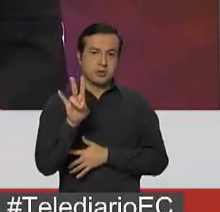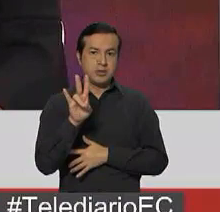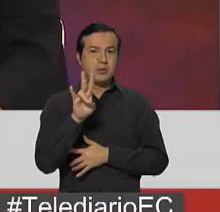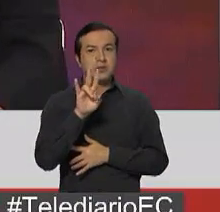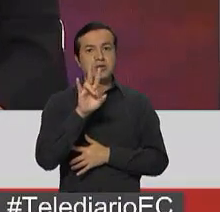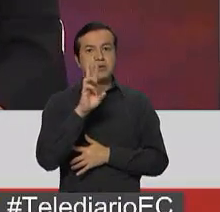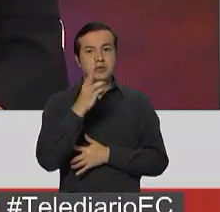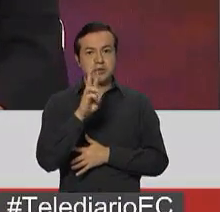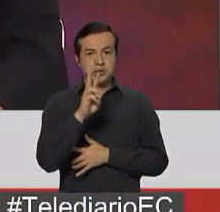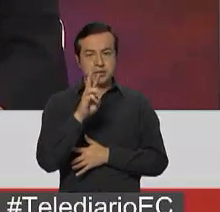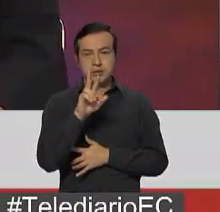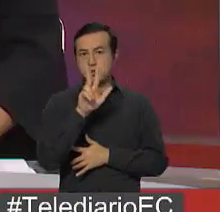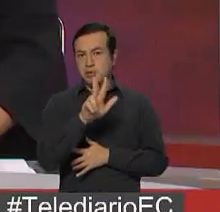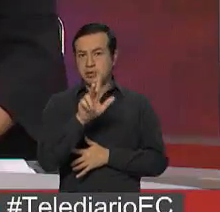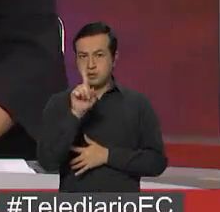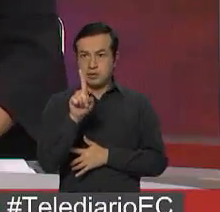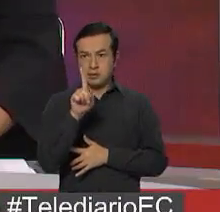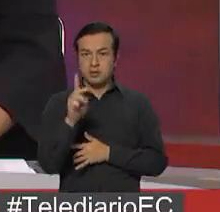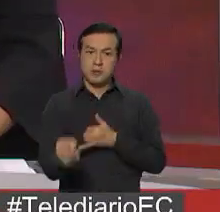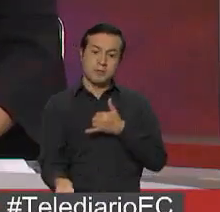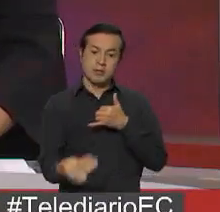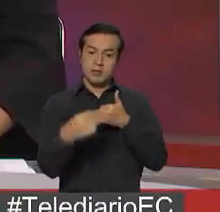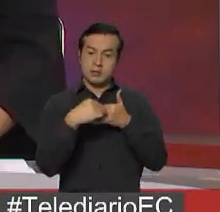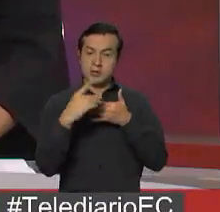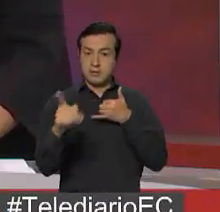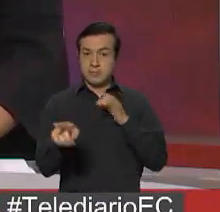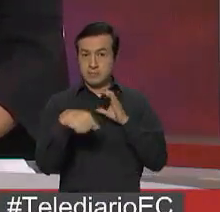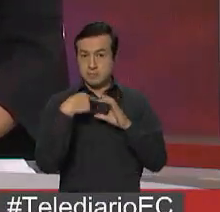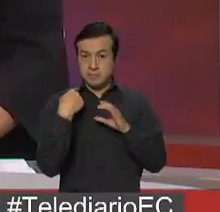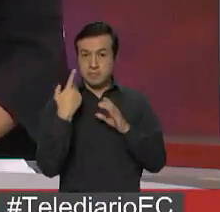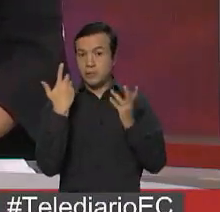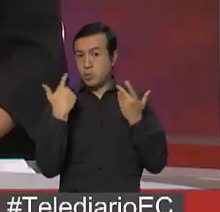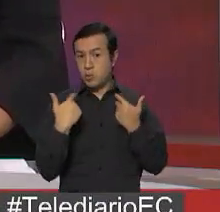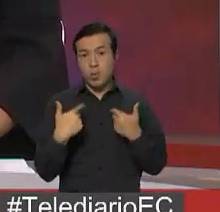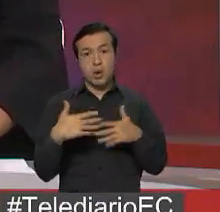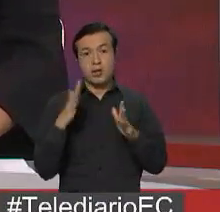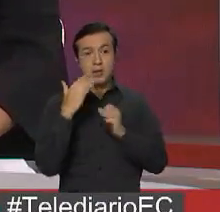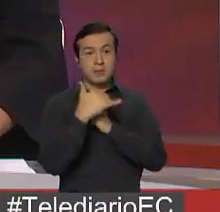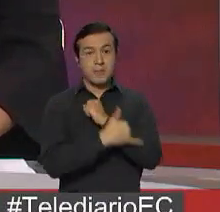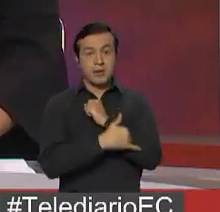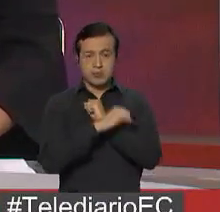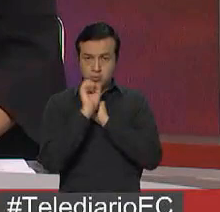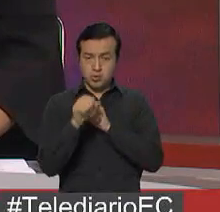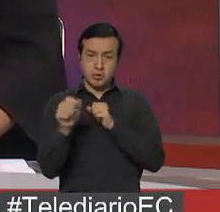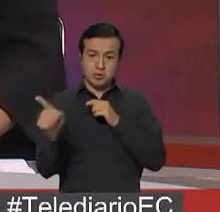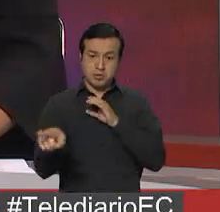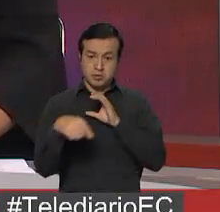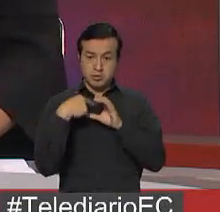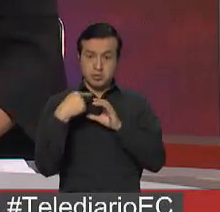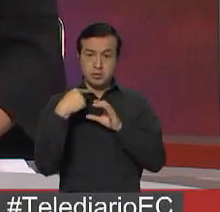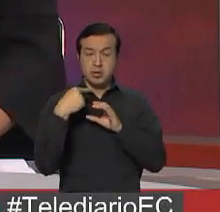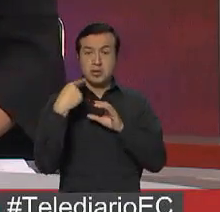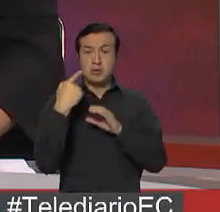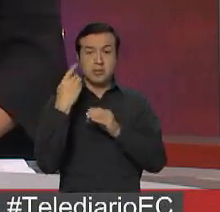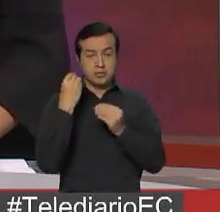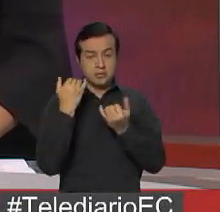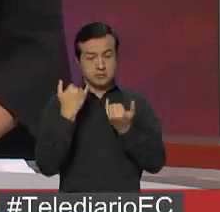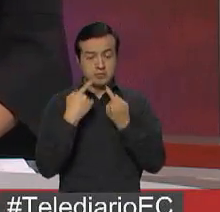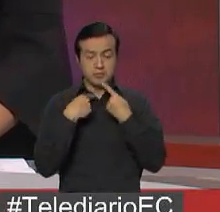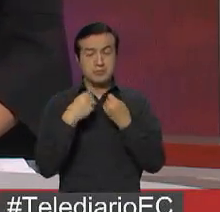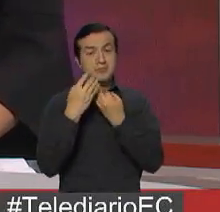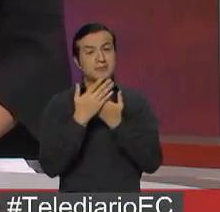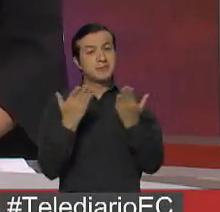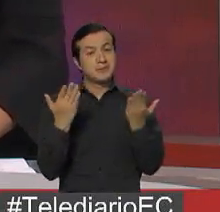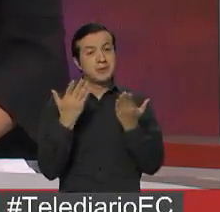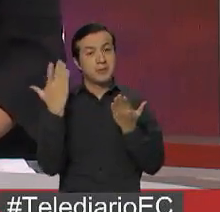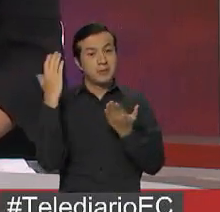16 31 los mensajes pueden ser enviados desde cualquier parte del mundo porque telediario y los medios públicos son